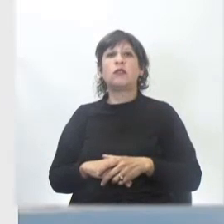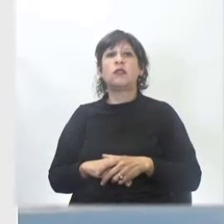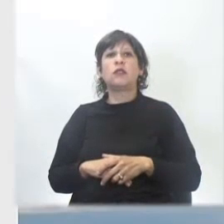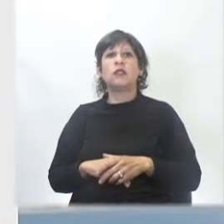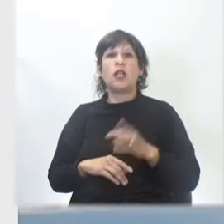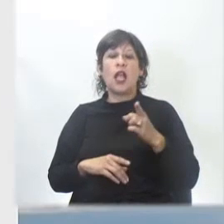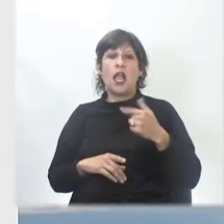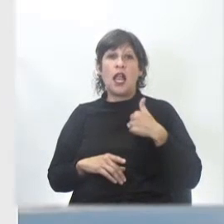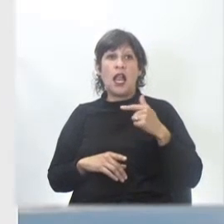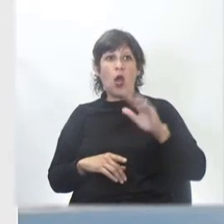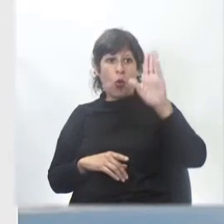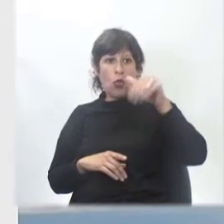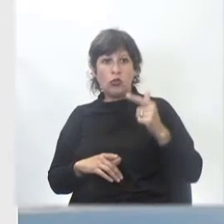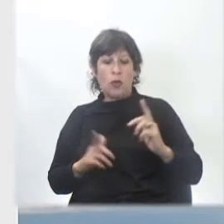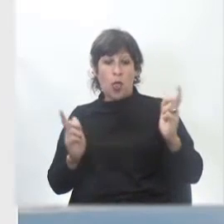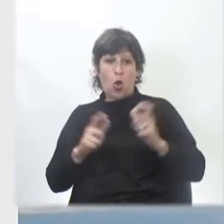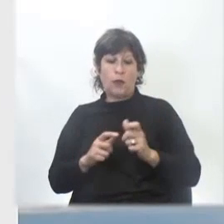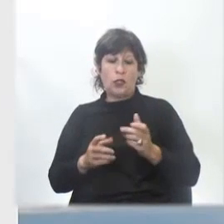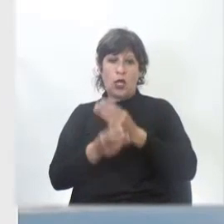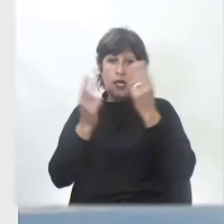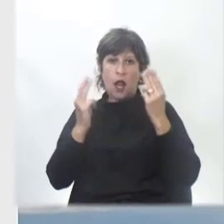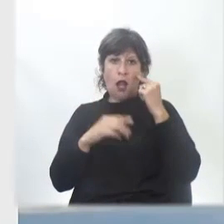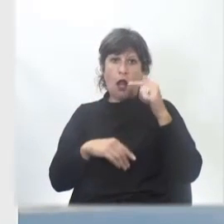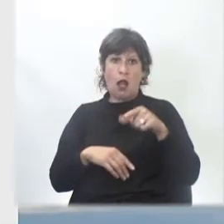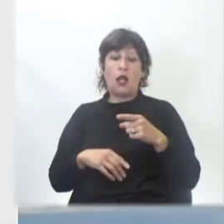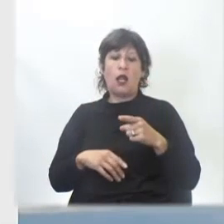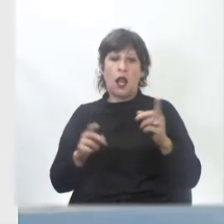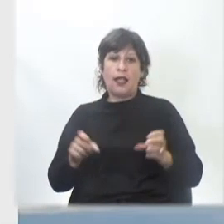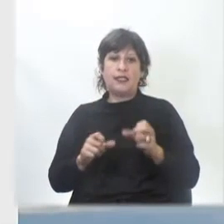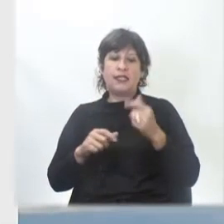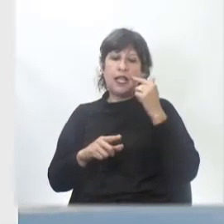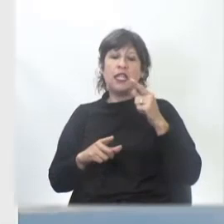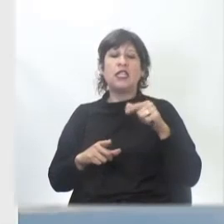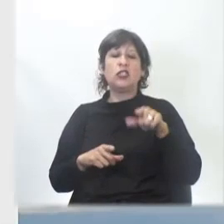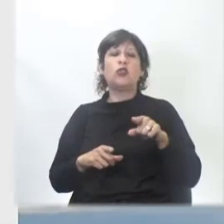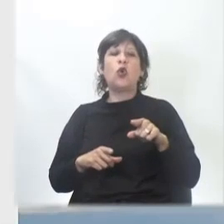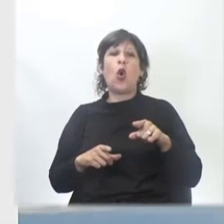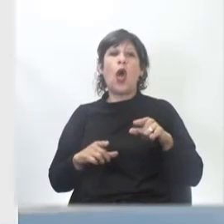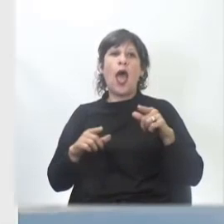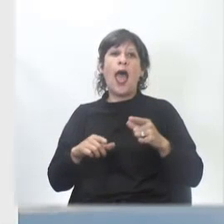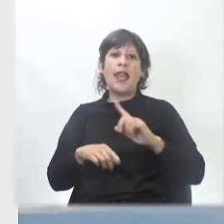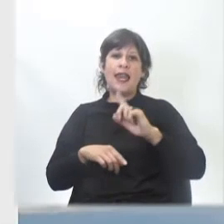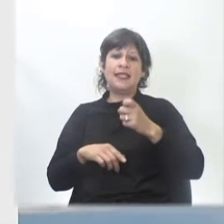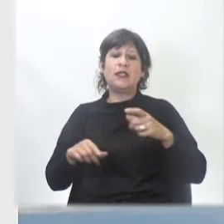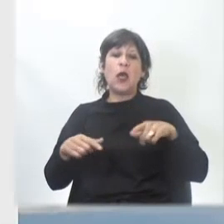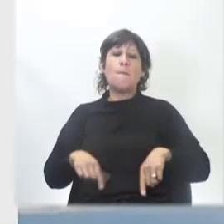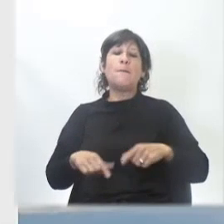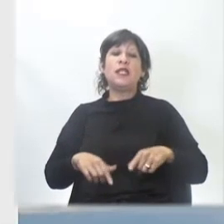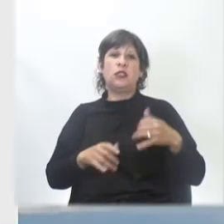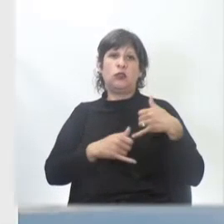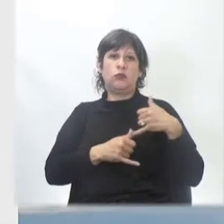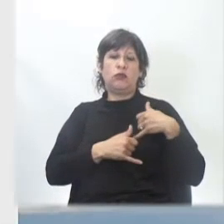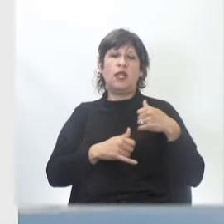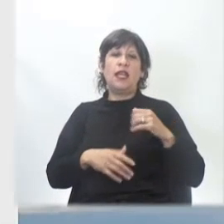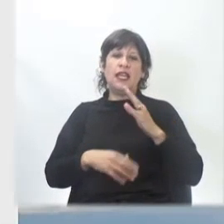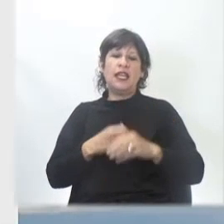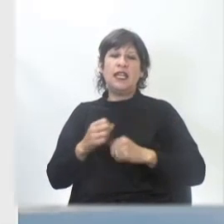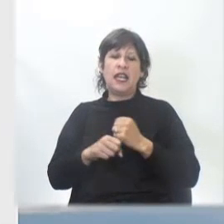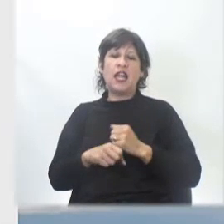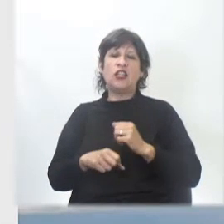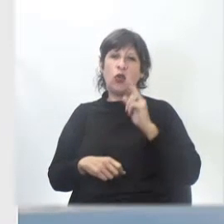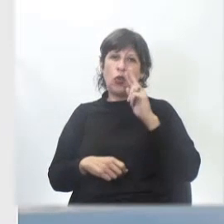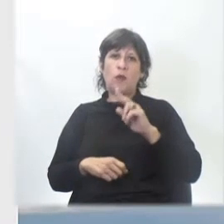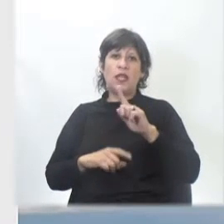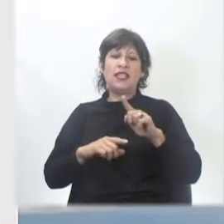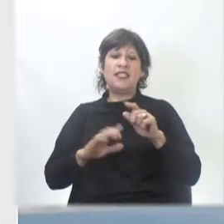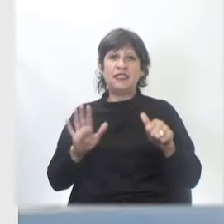en un llamado a Comisión General que se hizo al ministro Menéndez en el año 2016. Y vamos a ir a